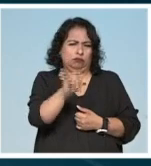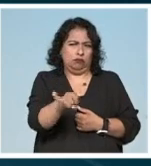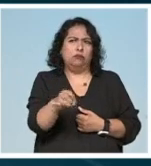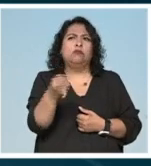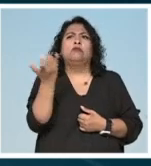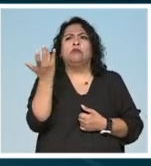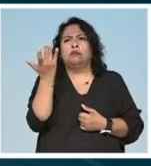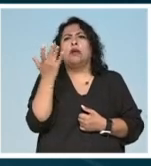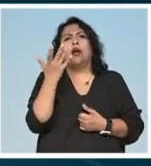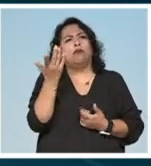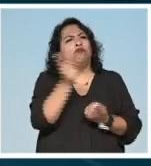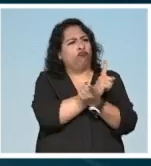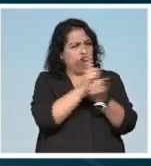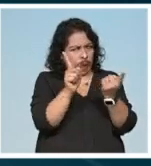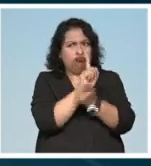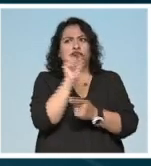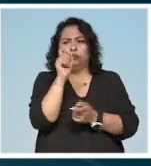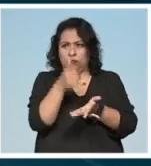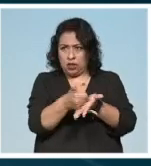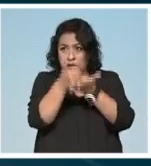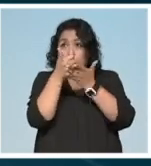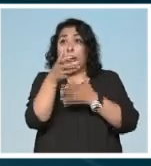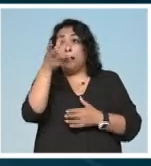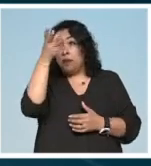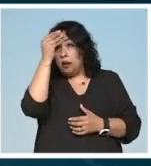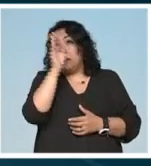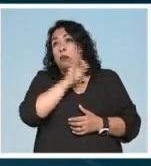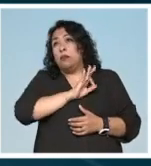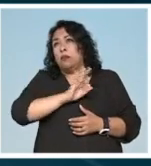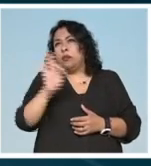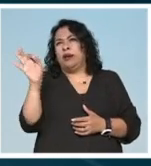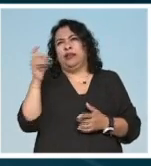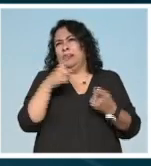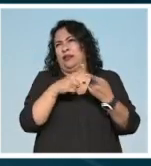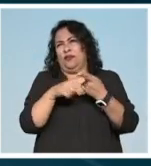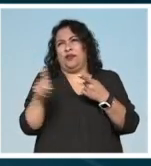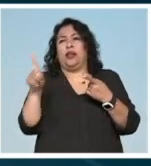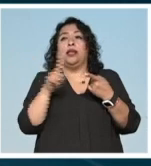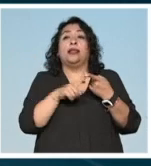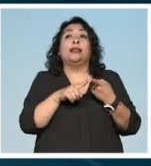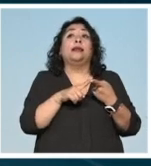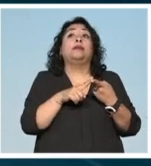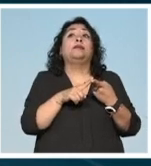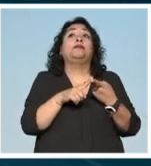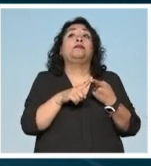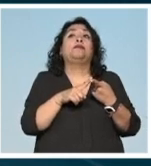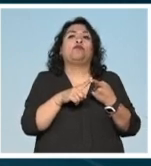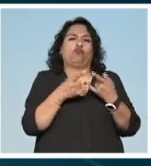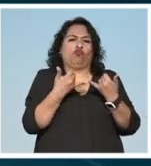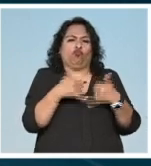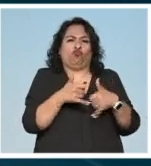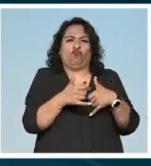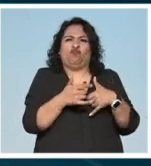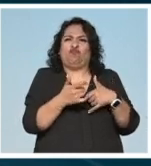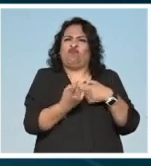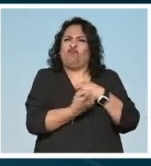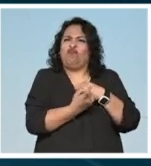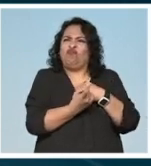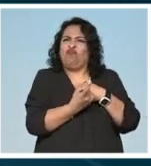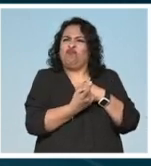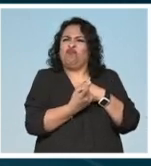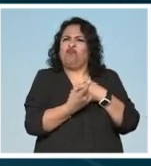además de socializar, obviamente. El aprendizaje puede ser por varias vías. Rescatando la parte mecánica de los juguetes, podemos